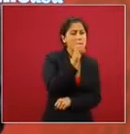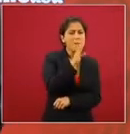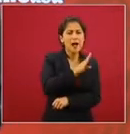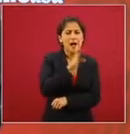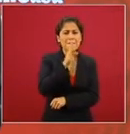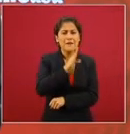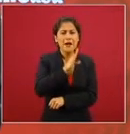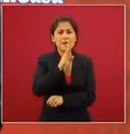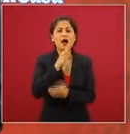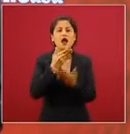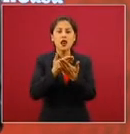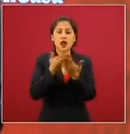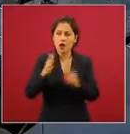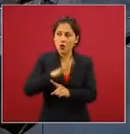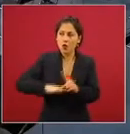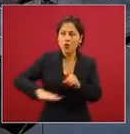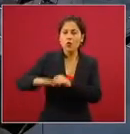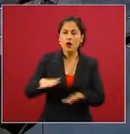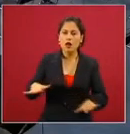actos arbitrarios,